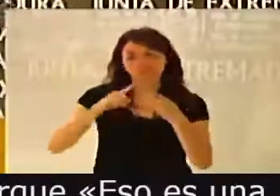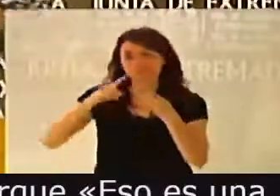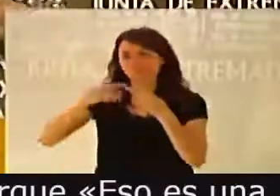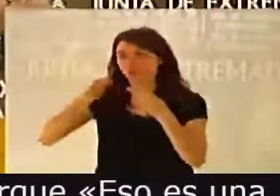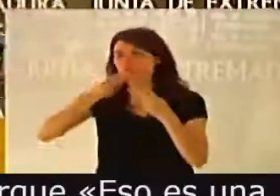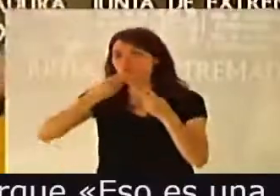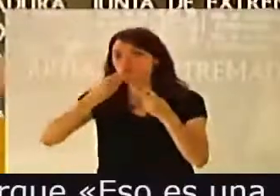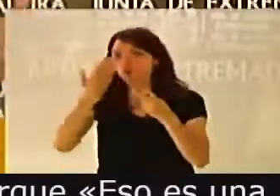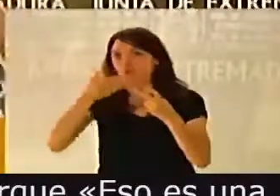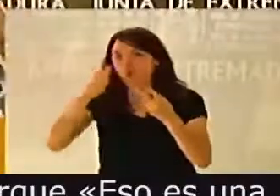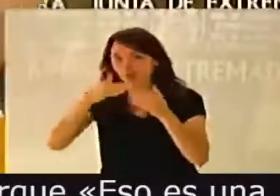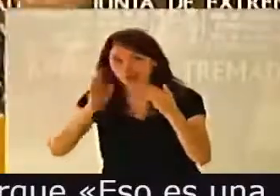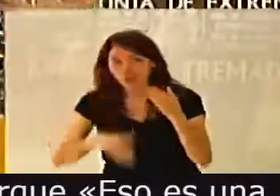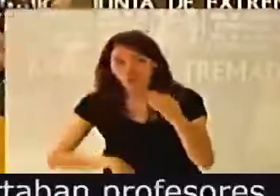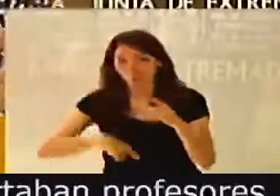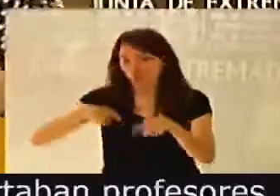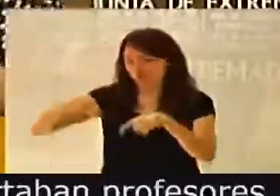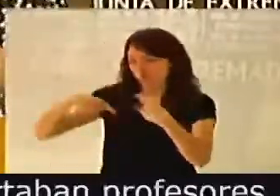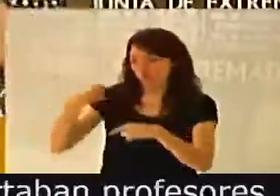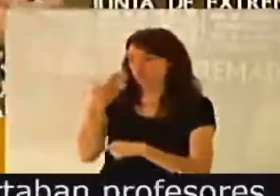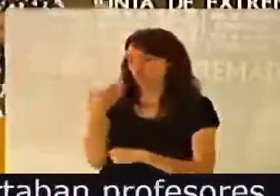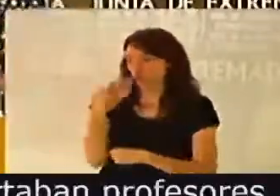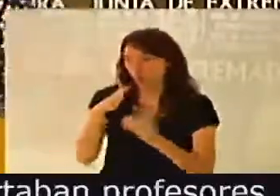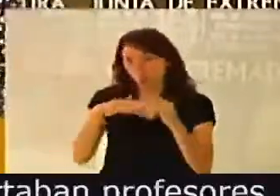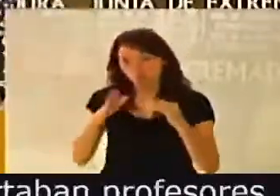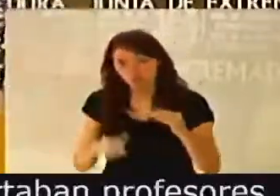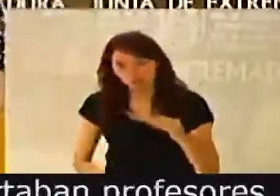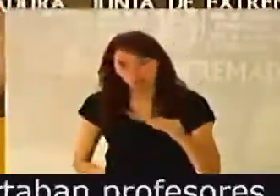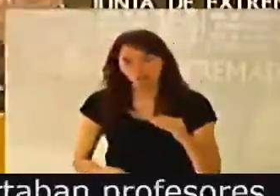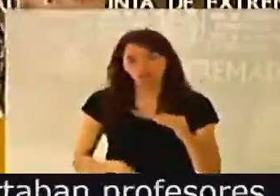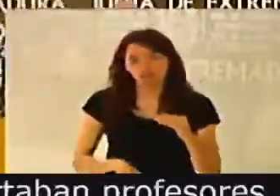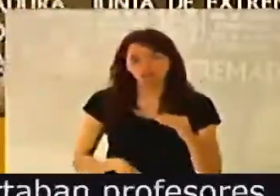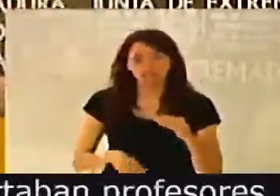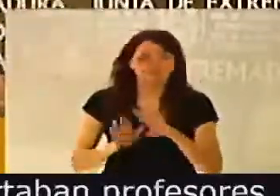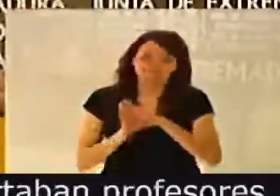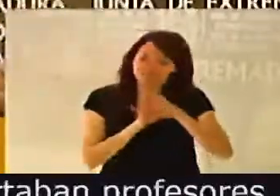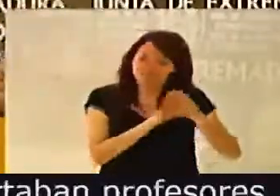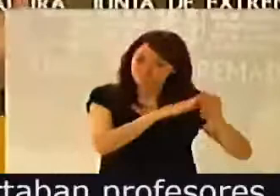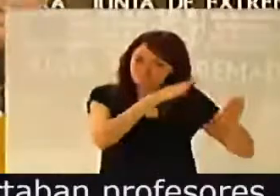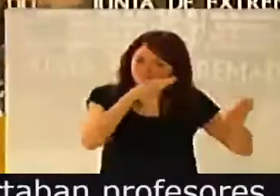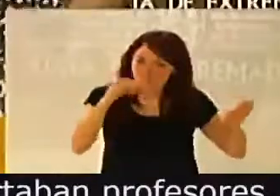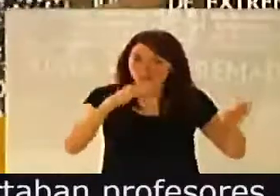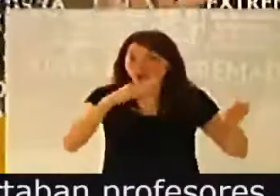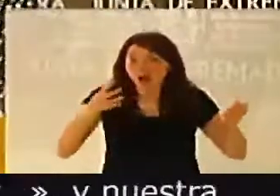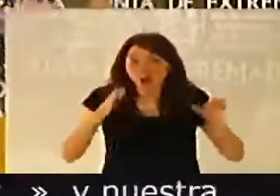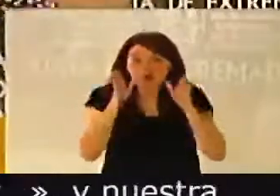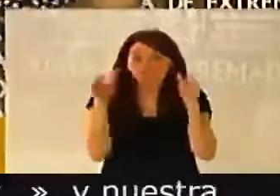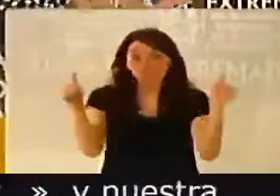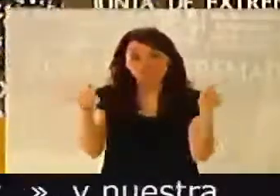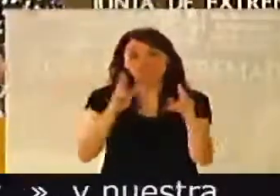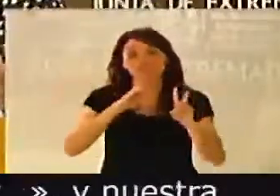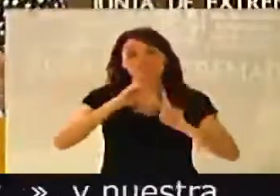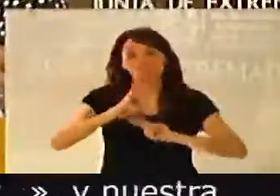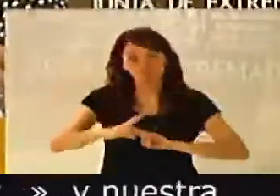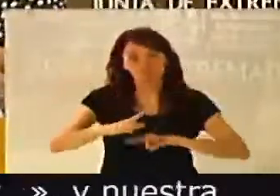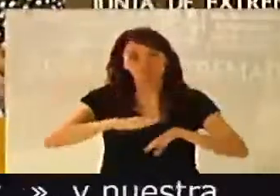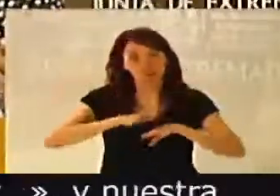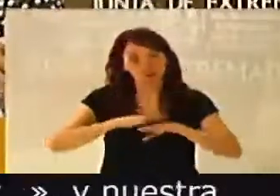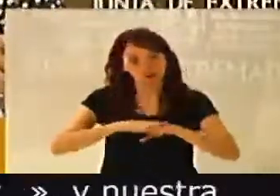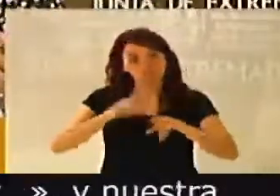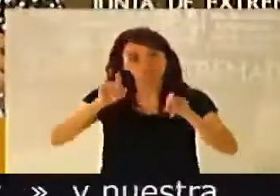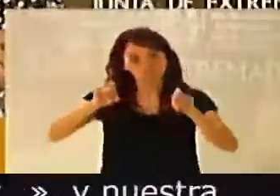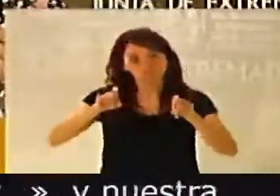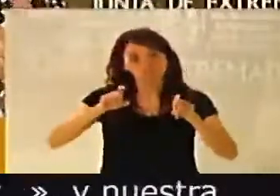escolar, transporte escolar, y nuestra obligación ahora es dar una respuesta a la educación en aras a que tengamos una mejor educación en